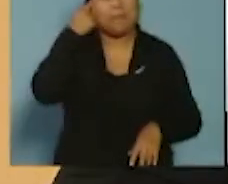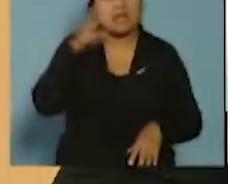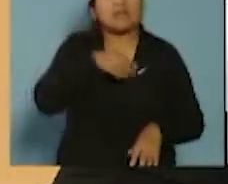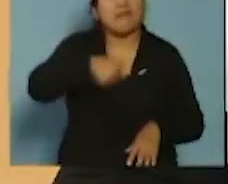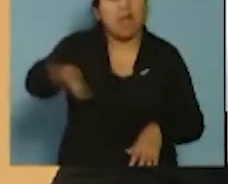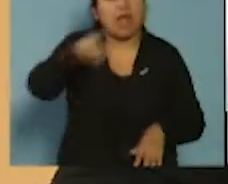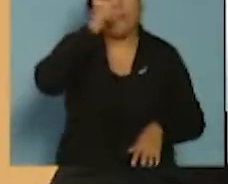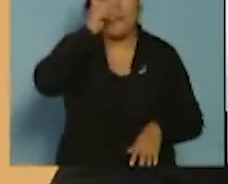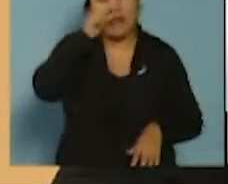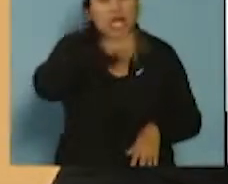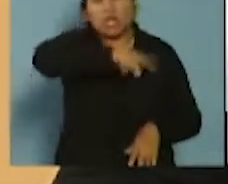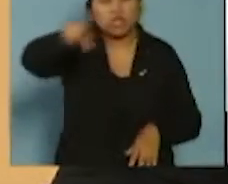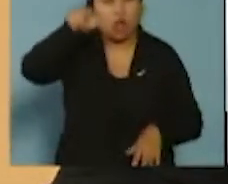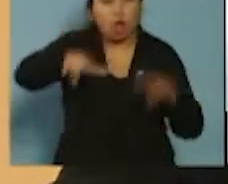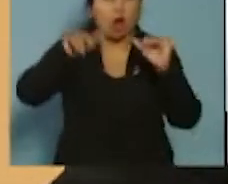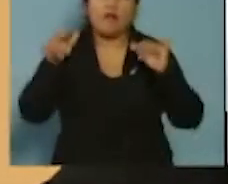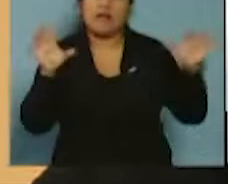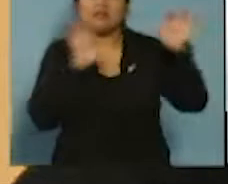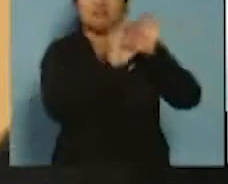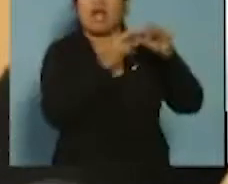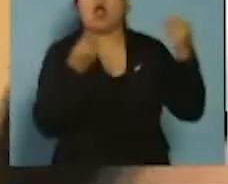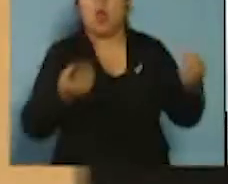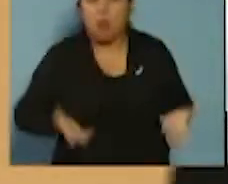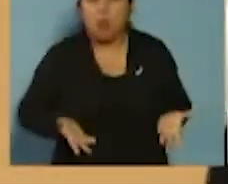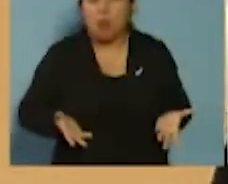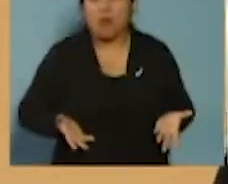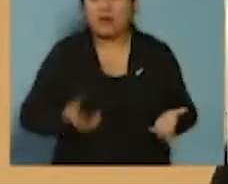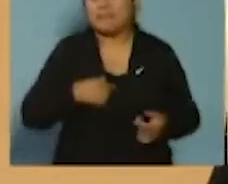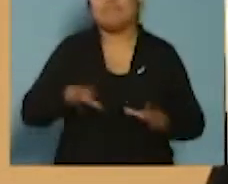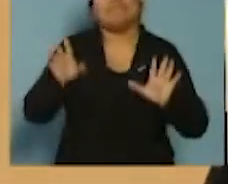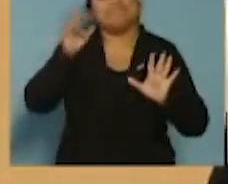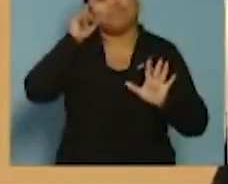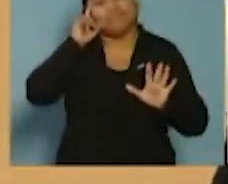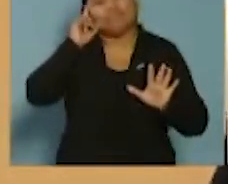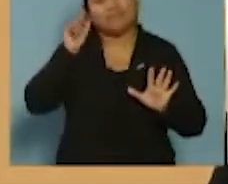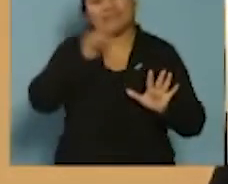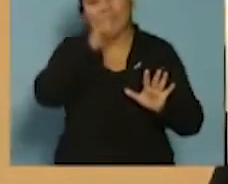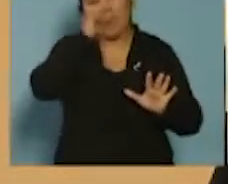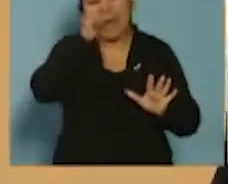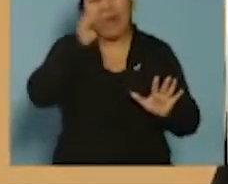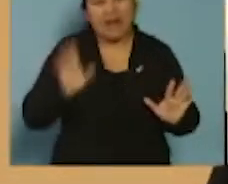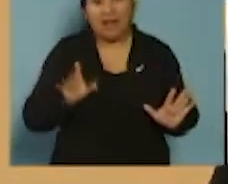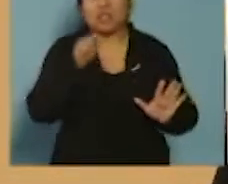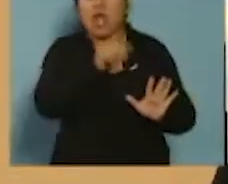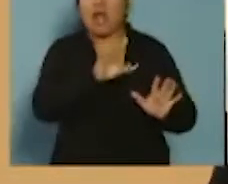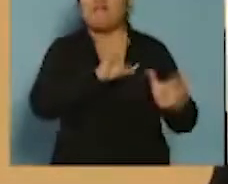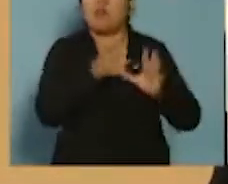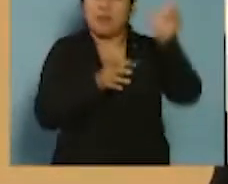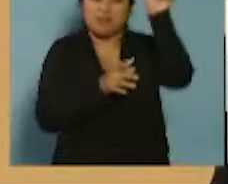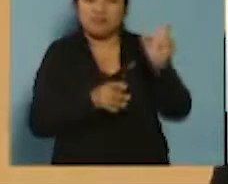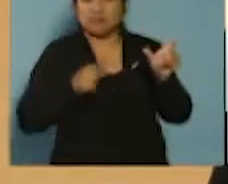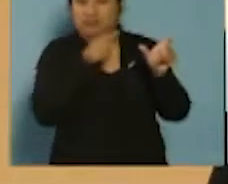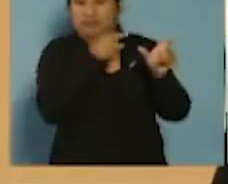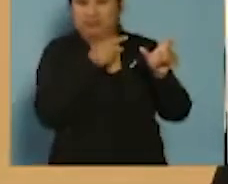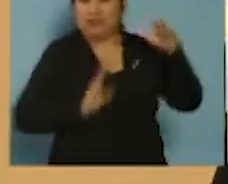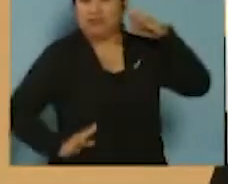qué es el ejemplo a seguir por eso qué siempre uno trata de destacar que